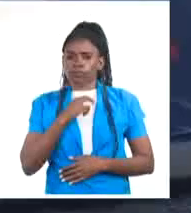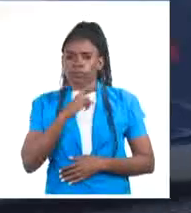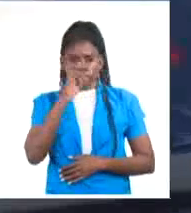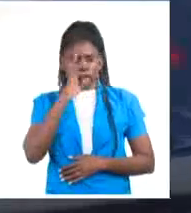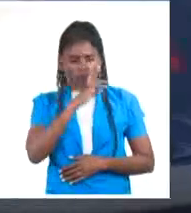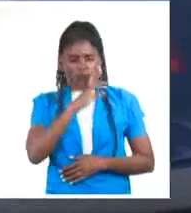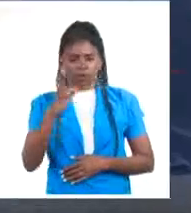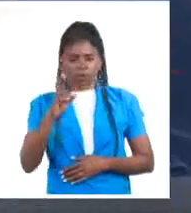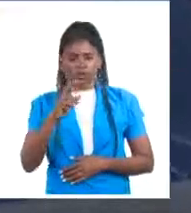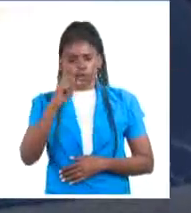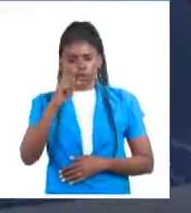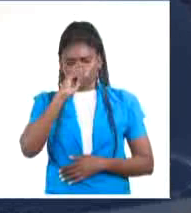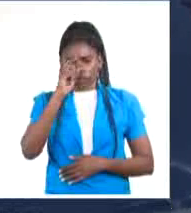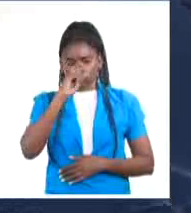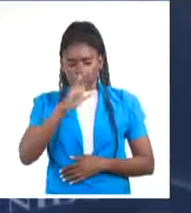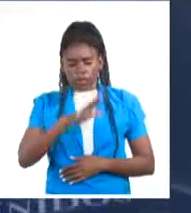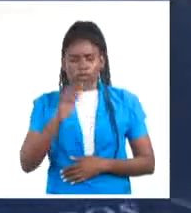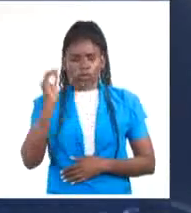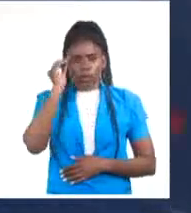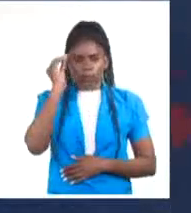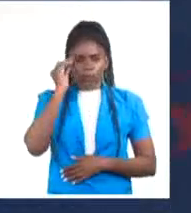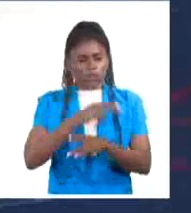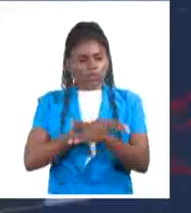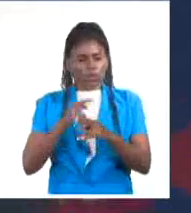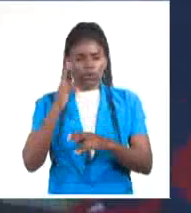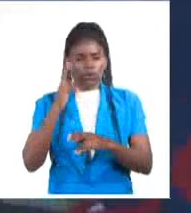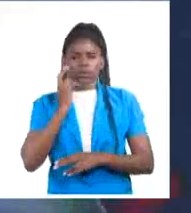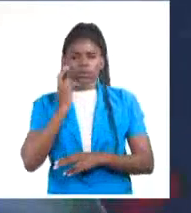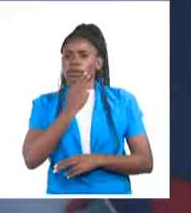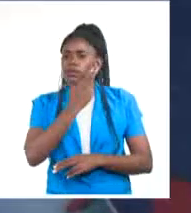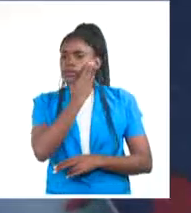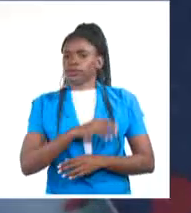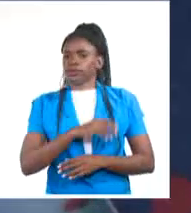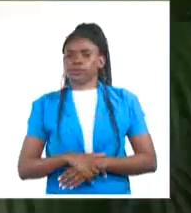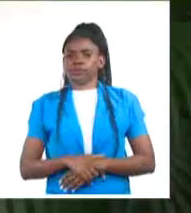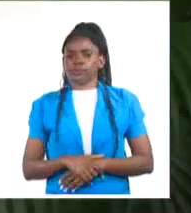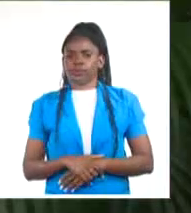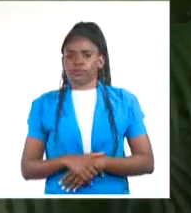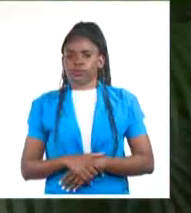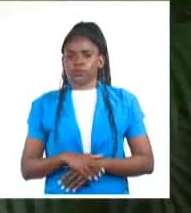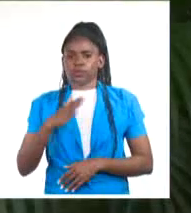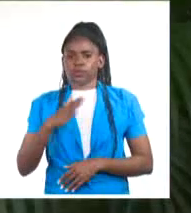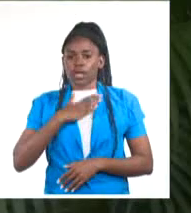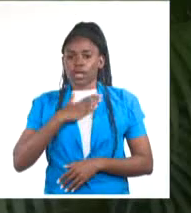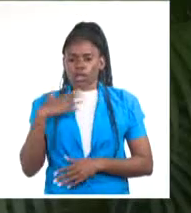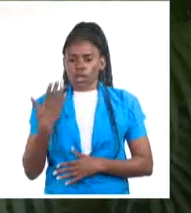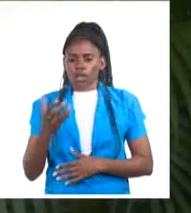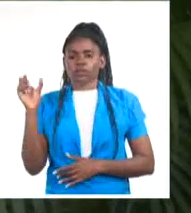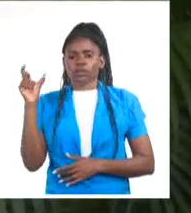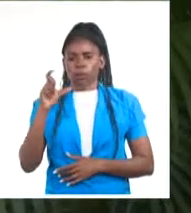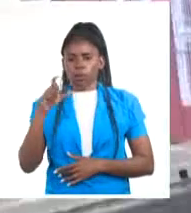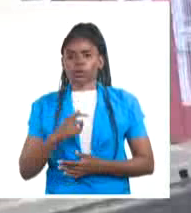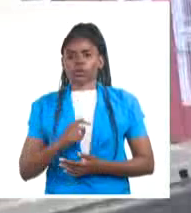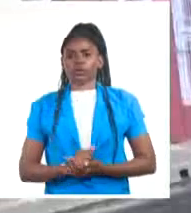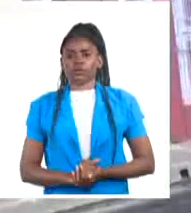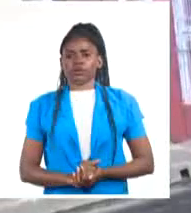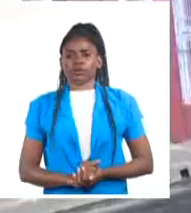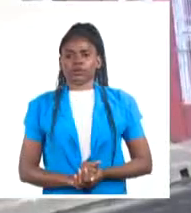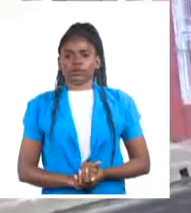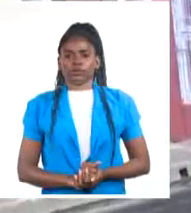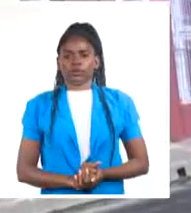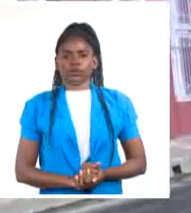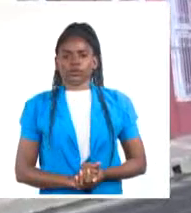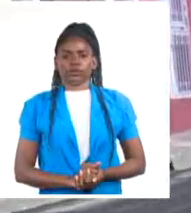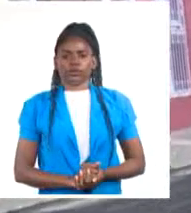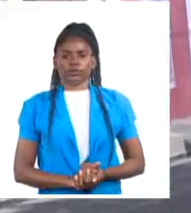actuales y el actuar inspirados en su ideario. En Camagüey, Jaime Amargós, Sistema Informativo de la